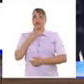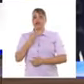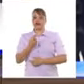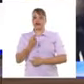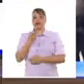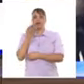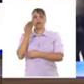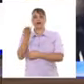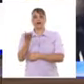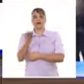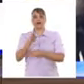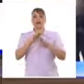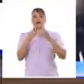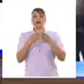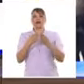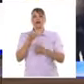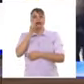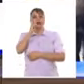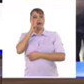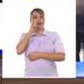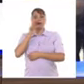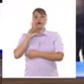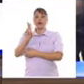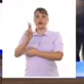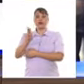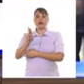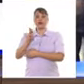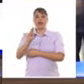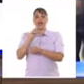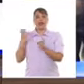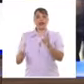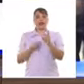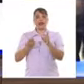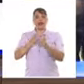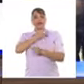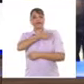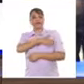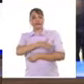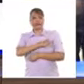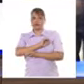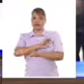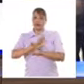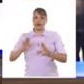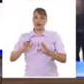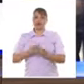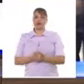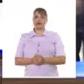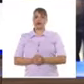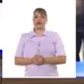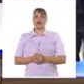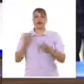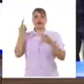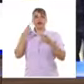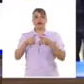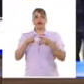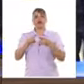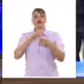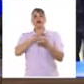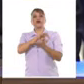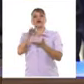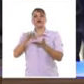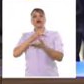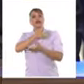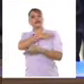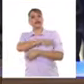posibles el cese inmediato al fuego en Gaza y el resto de los territorios